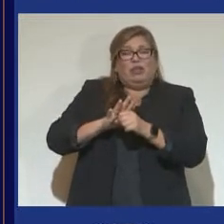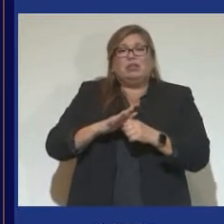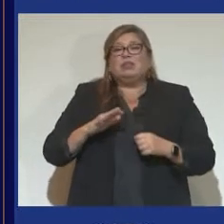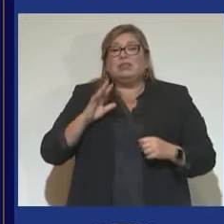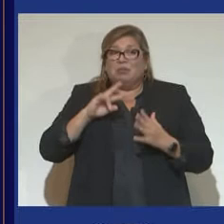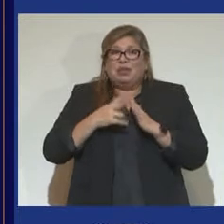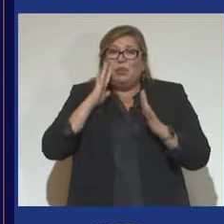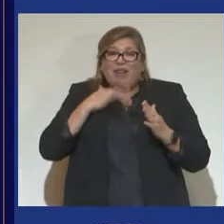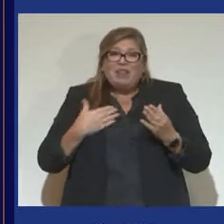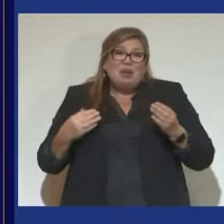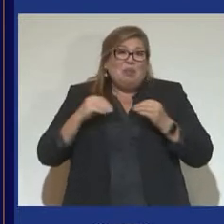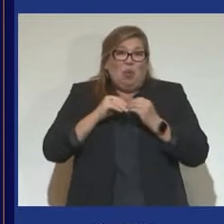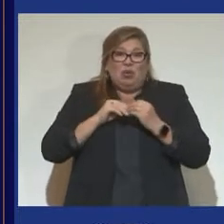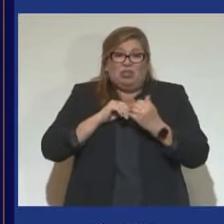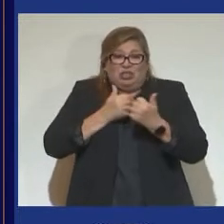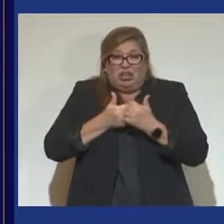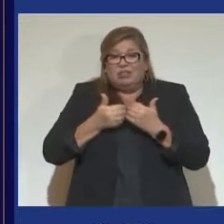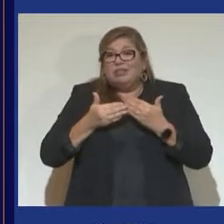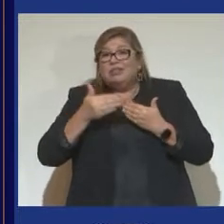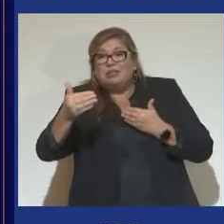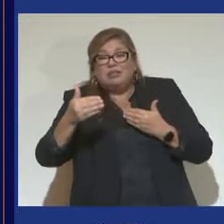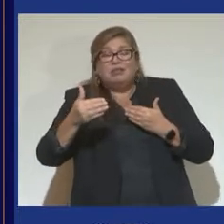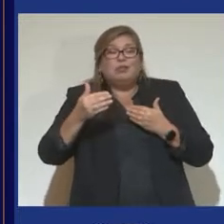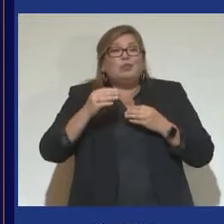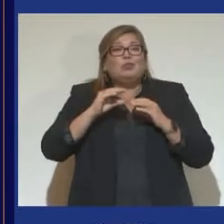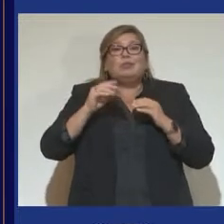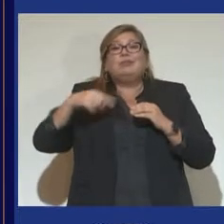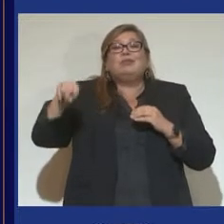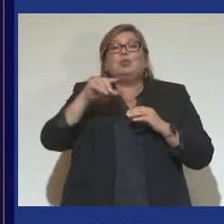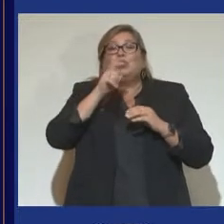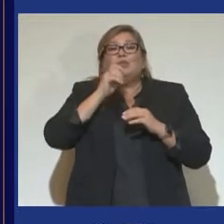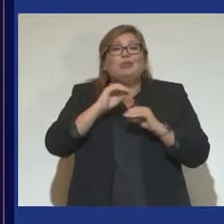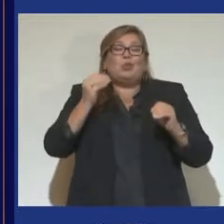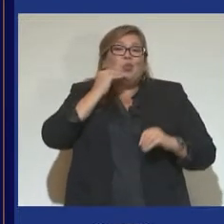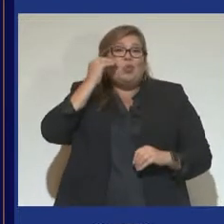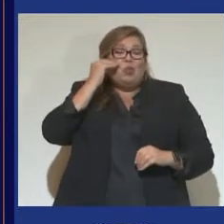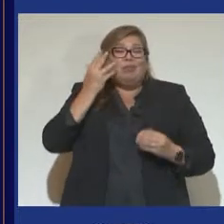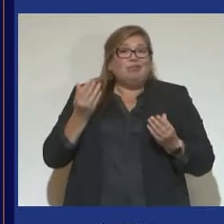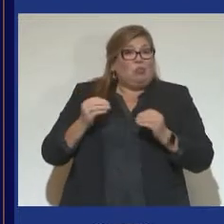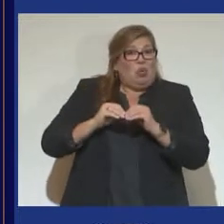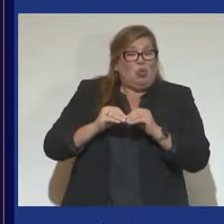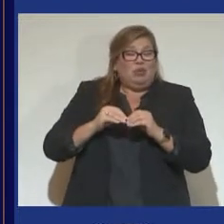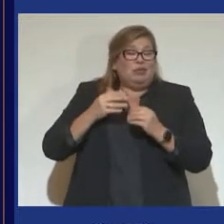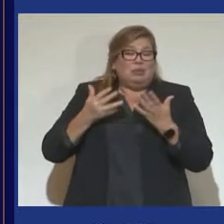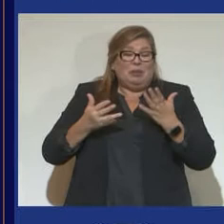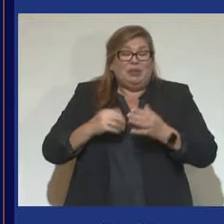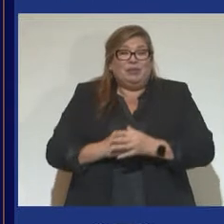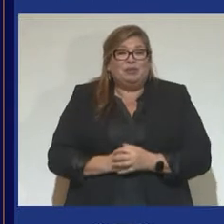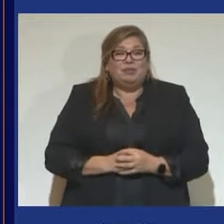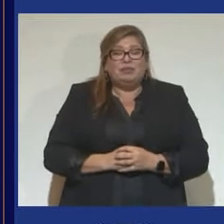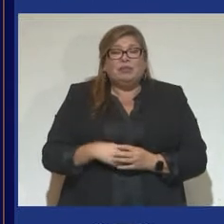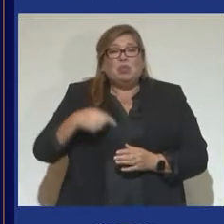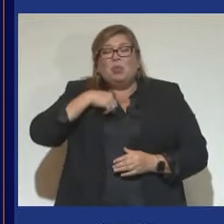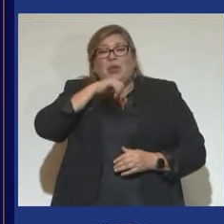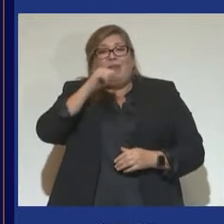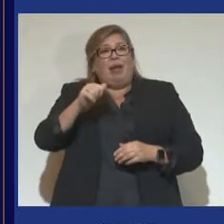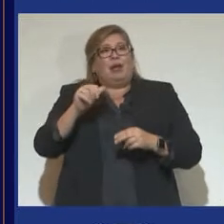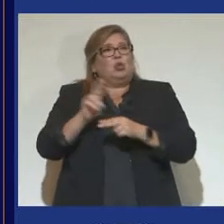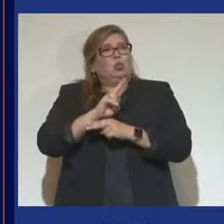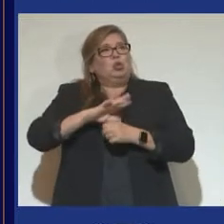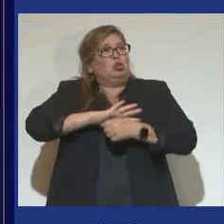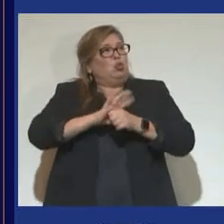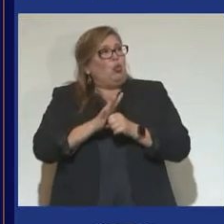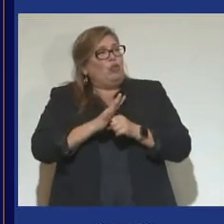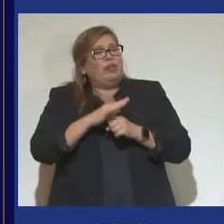tendremos retos más grandes de personas desarmadas en el estado no hemos usado la